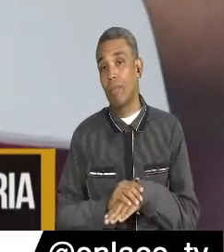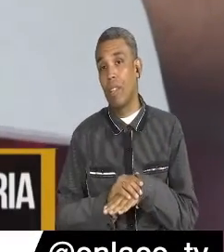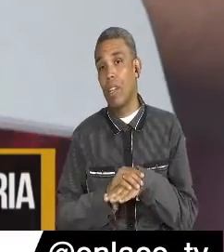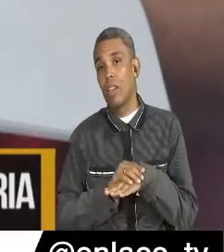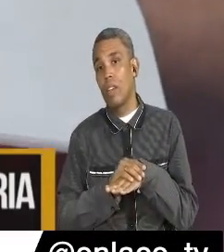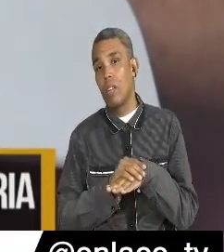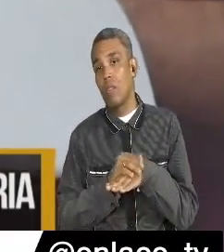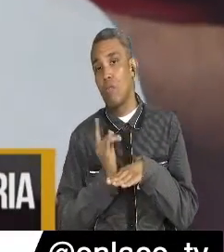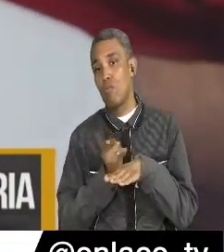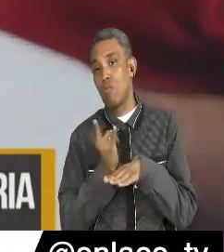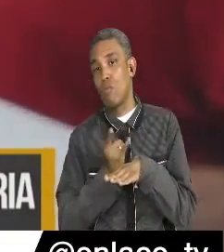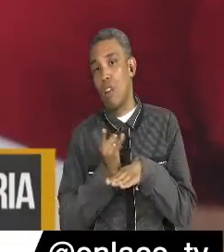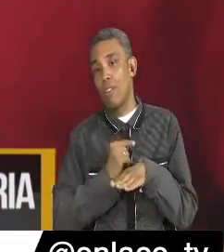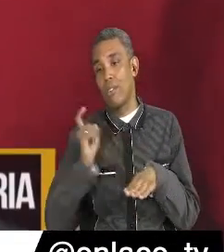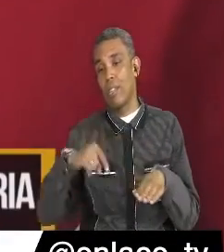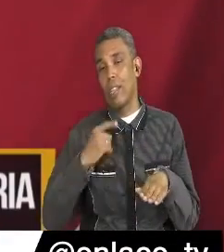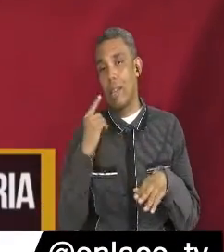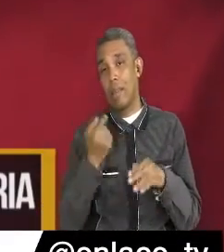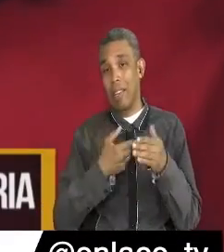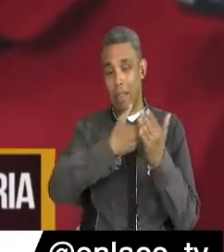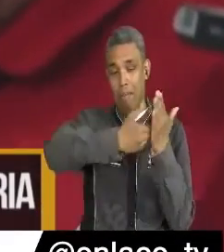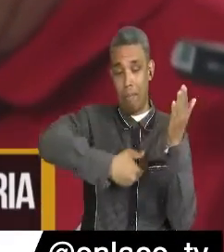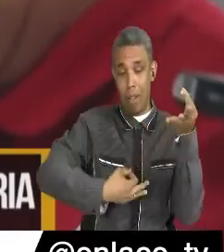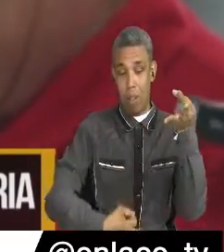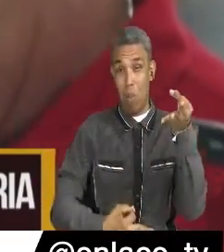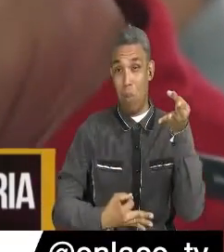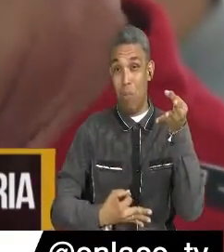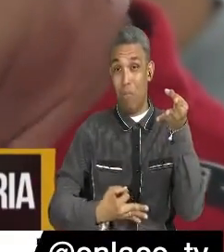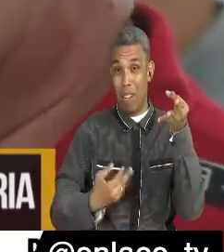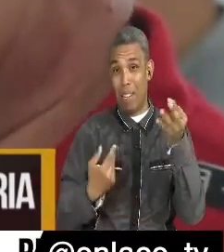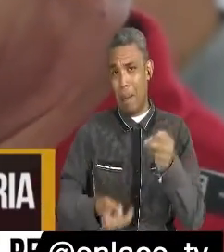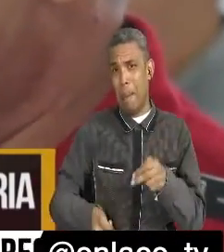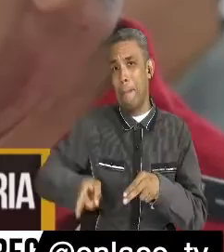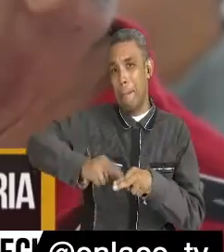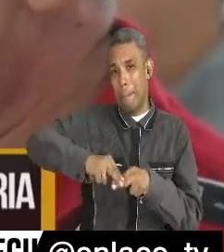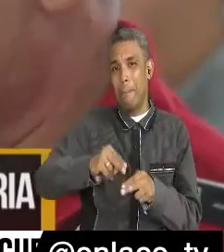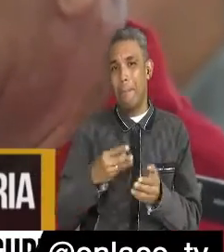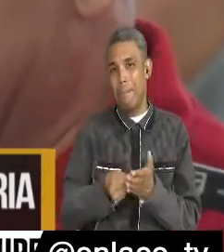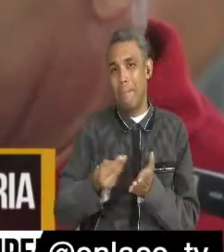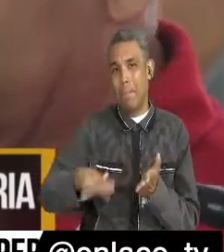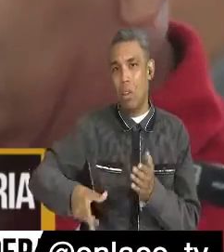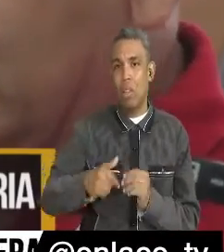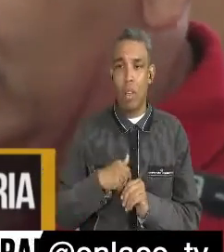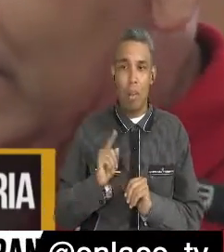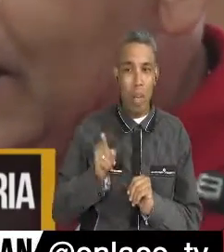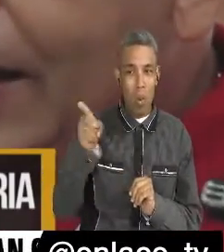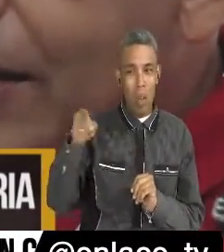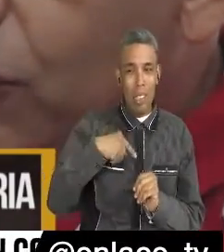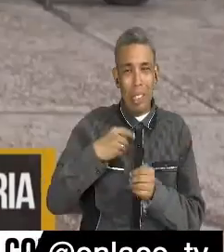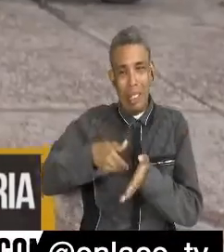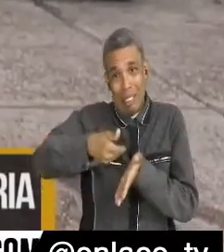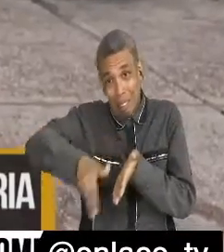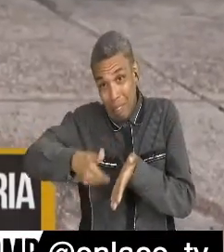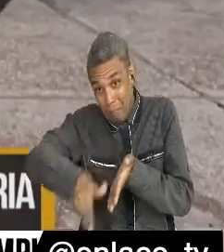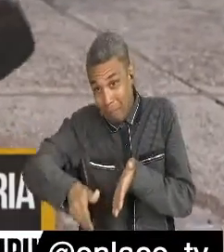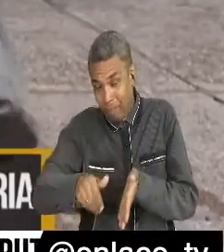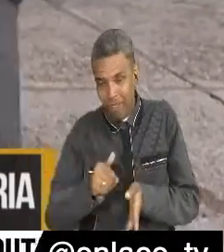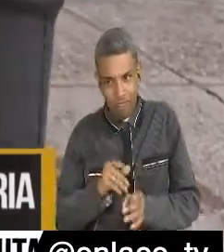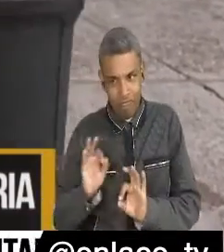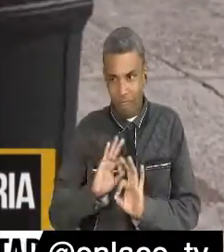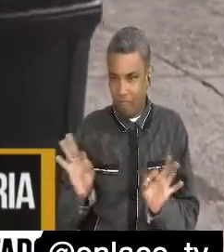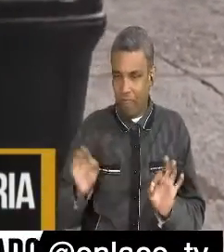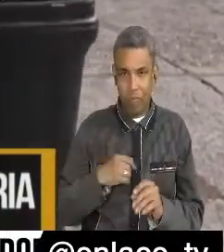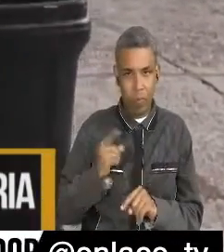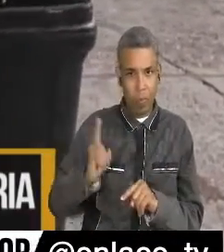en 6 meses el relleno de Hierbabuena no podrá seguir operando en el sector de Patio Bonito y el municipio se ha fijado 18 meses para